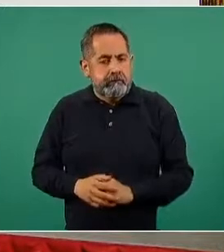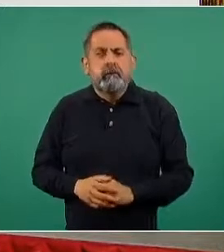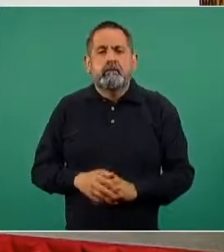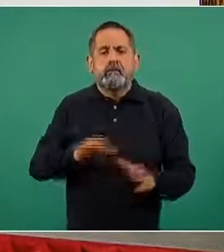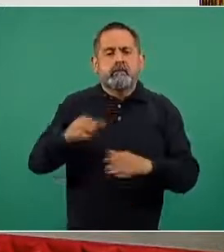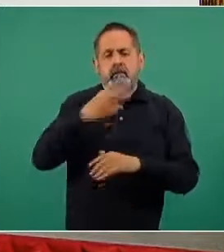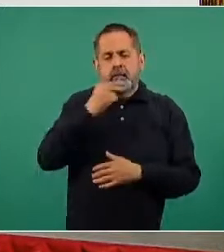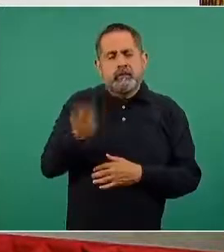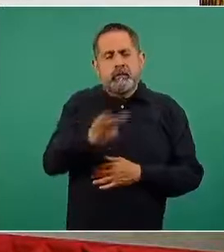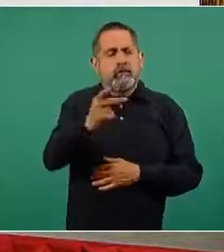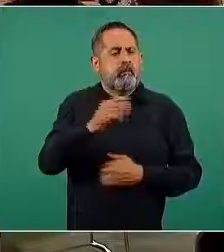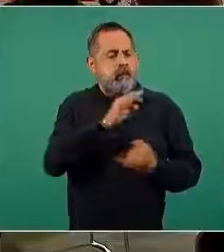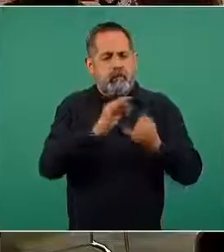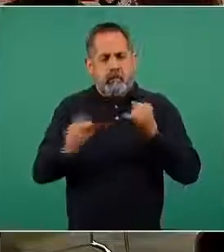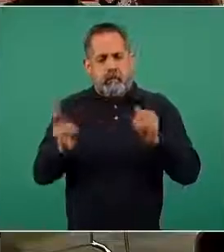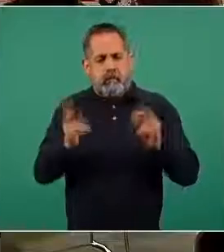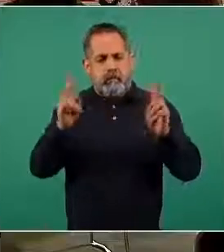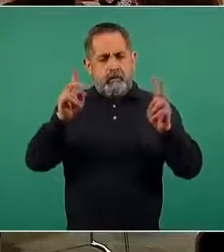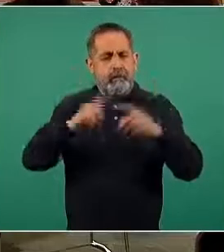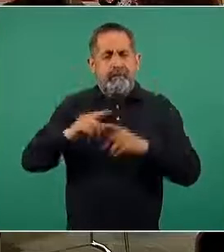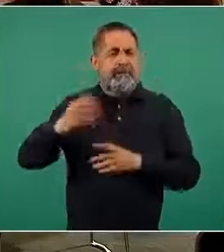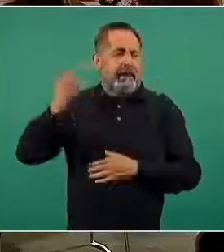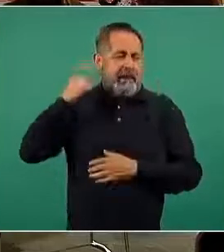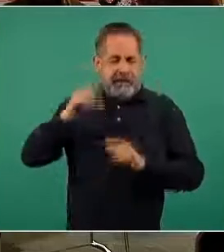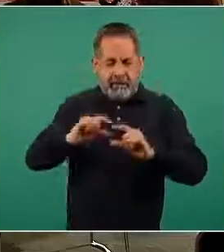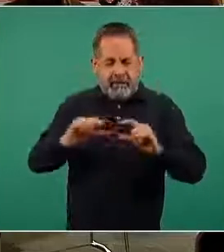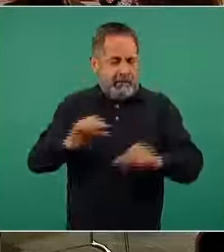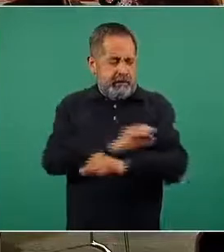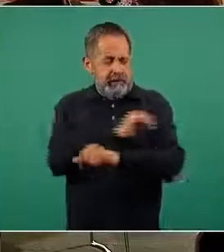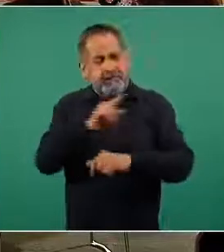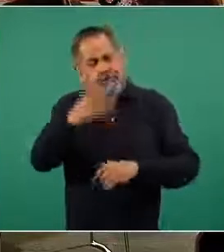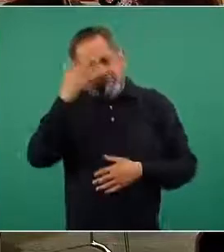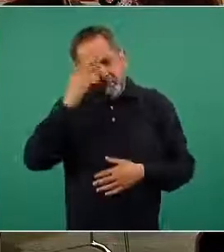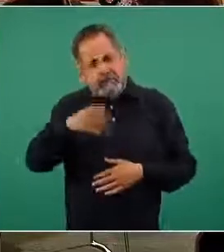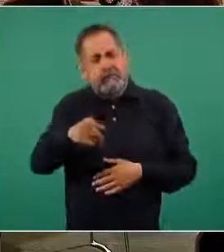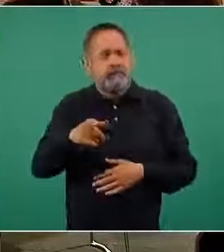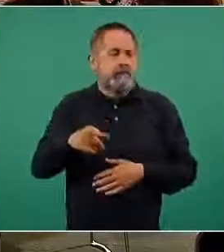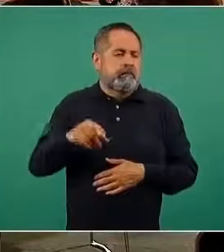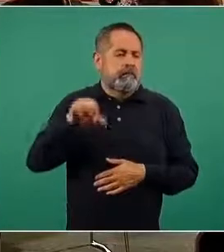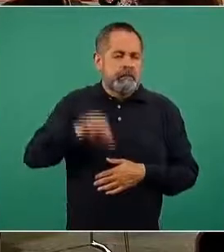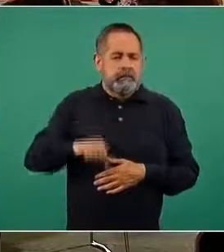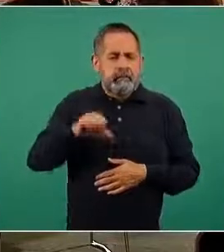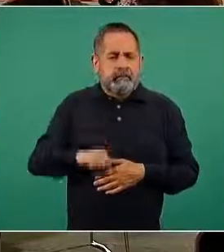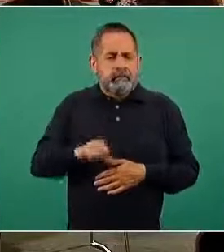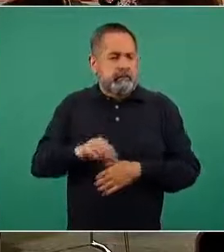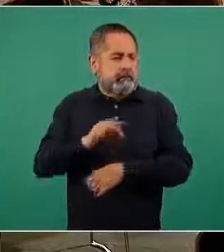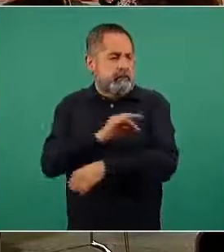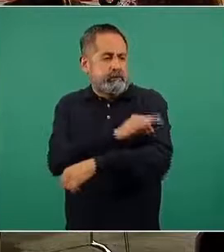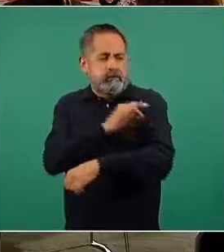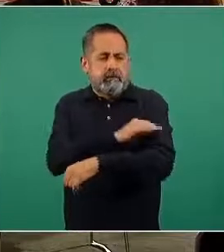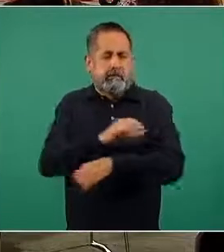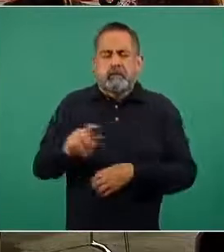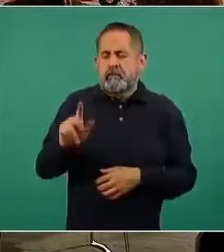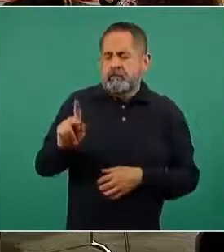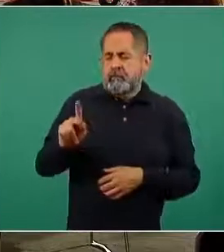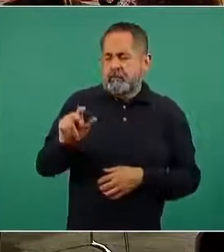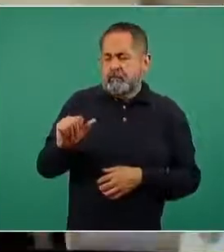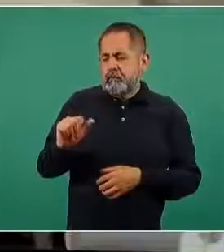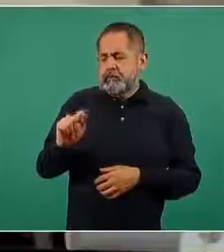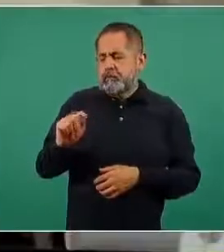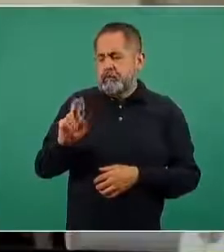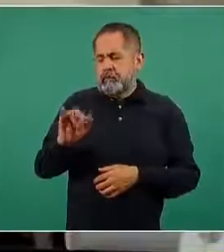Escuchamos aquí con atención lo que usted ya había anticipado, de que se iba a presentar aquí el asunto de la vacuna patria, cómo está